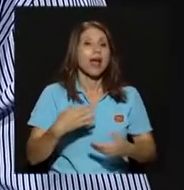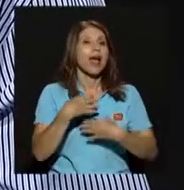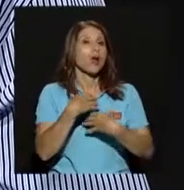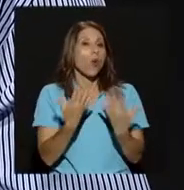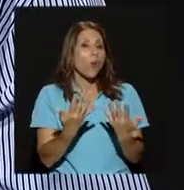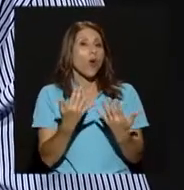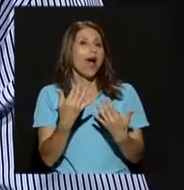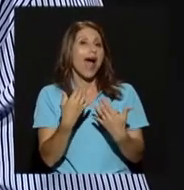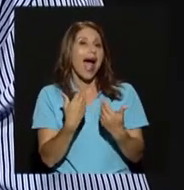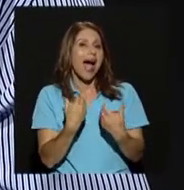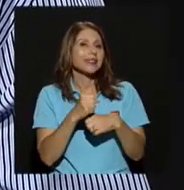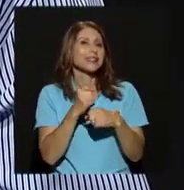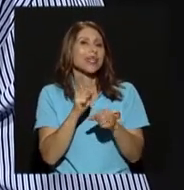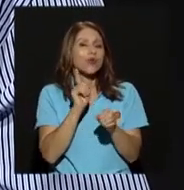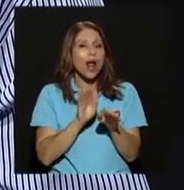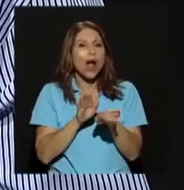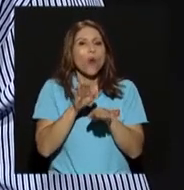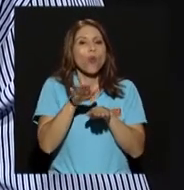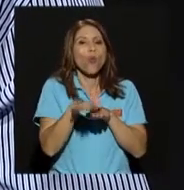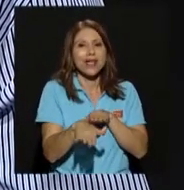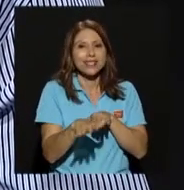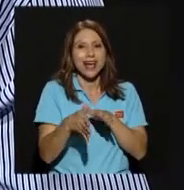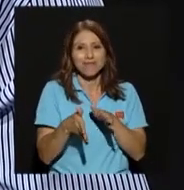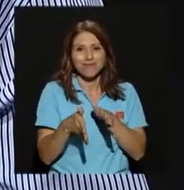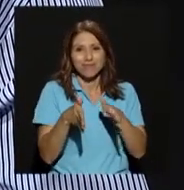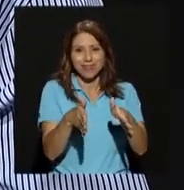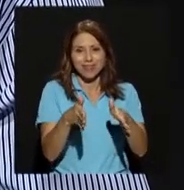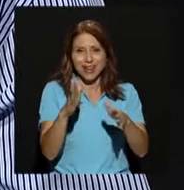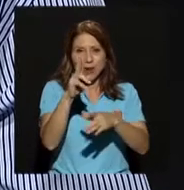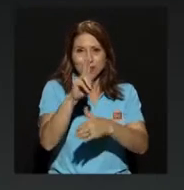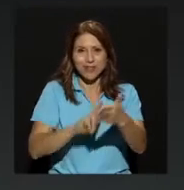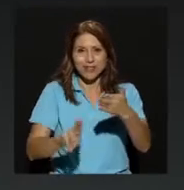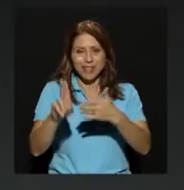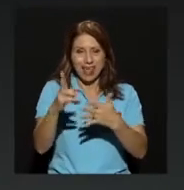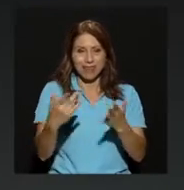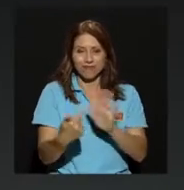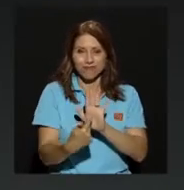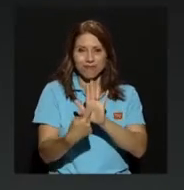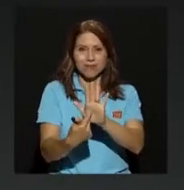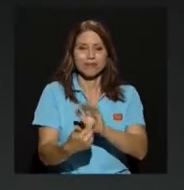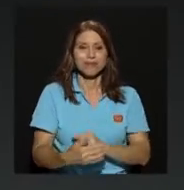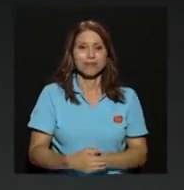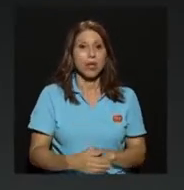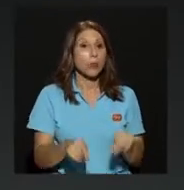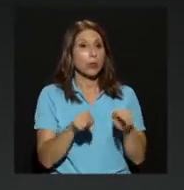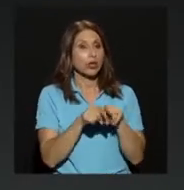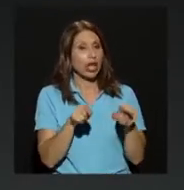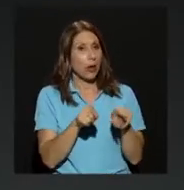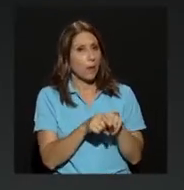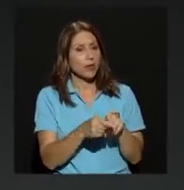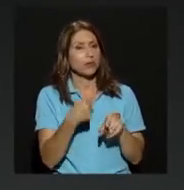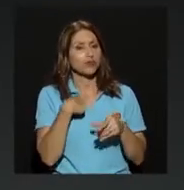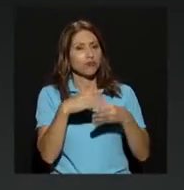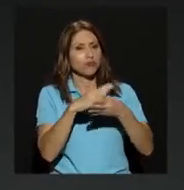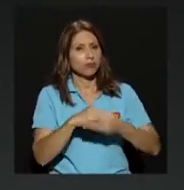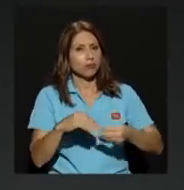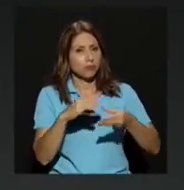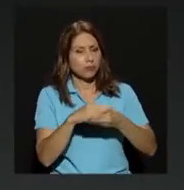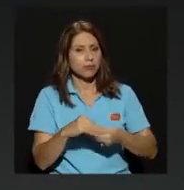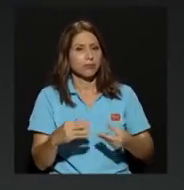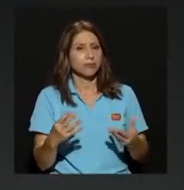en el camino de la universidad. Bueno, y también déjeme hacer el comentario de